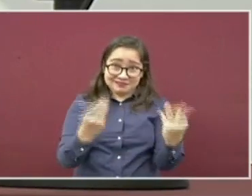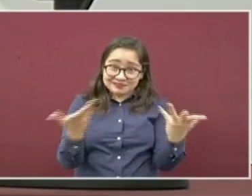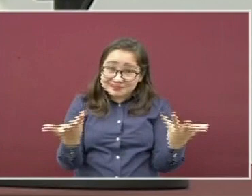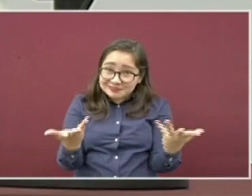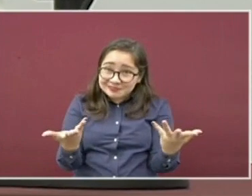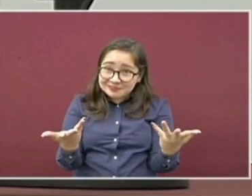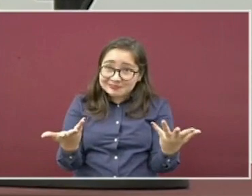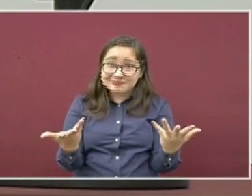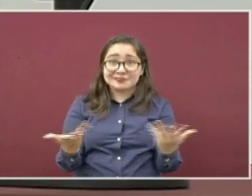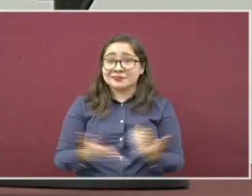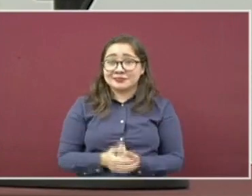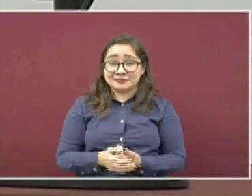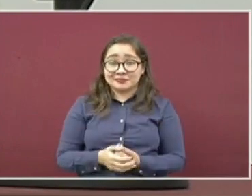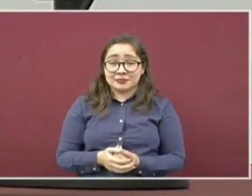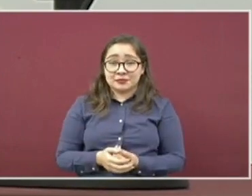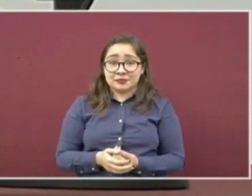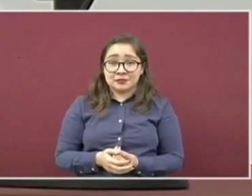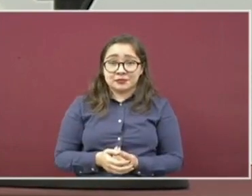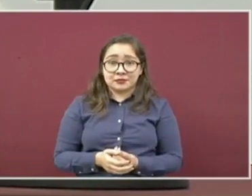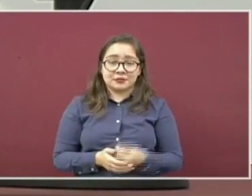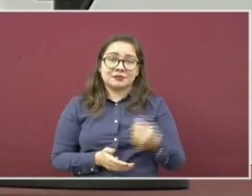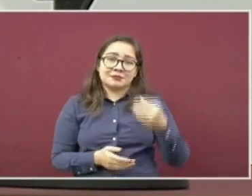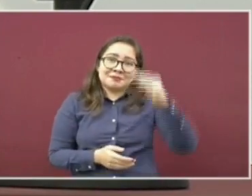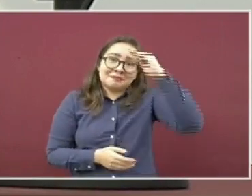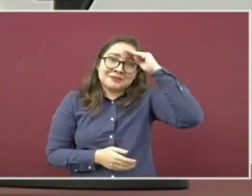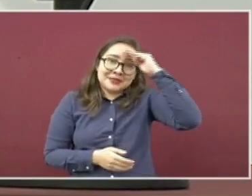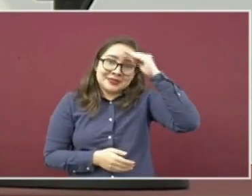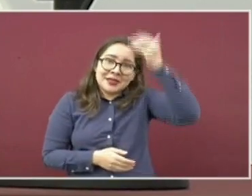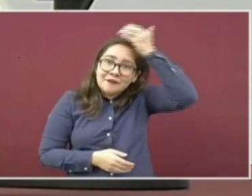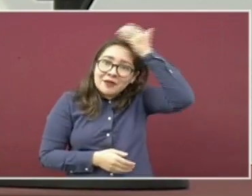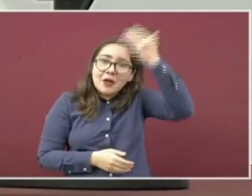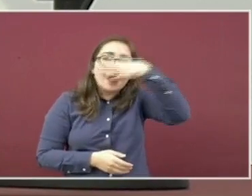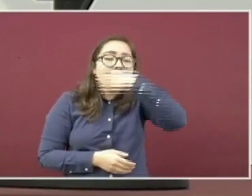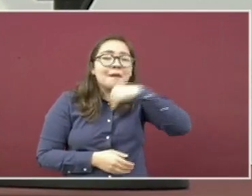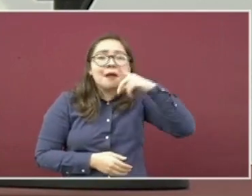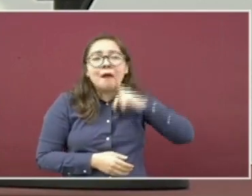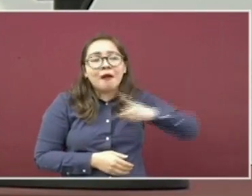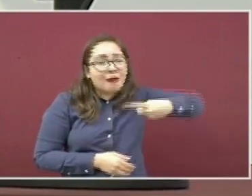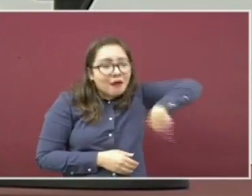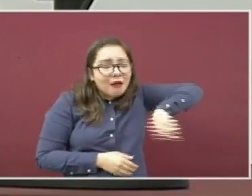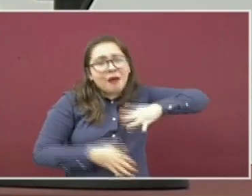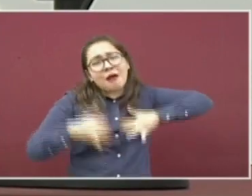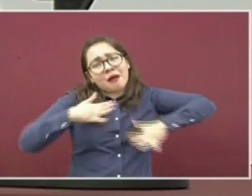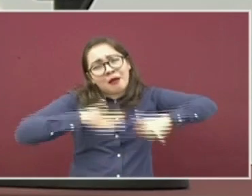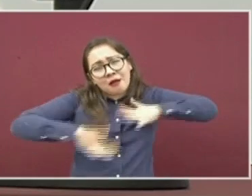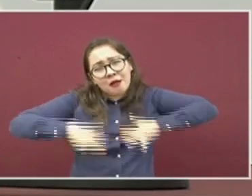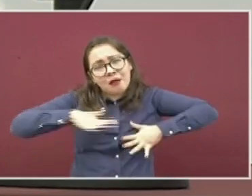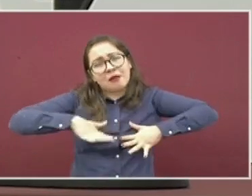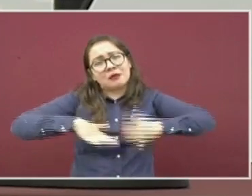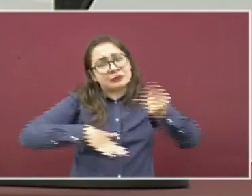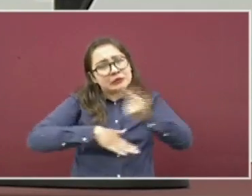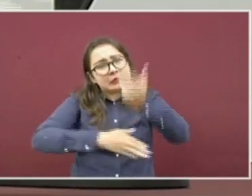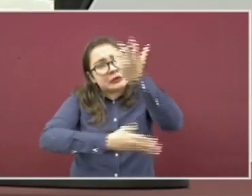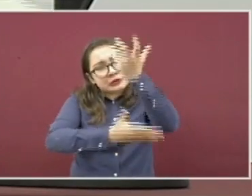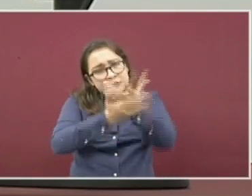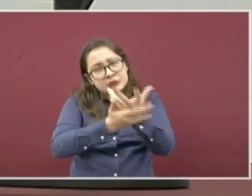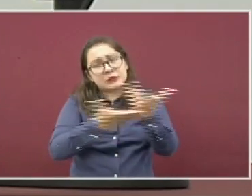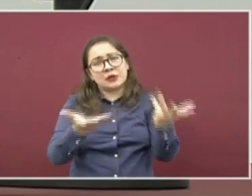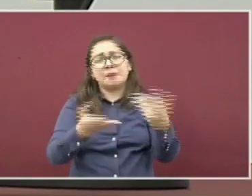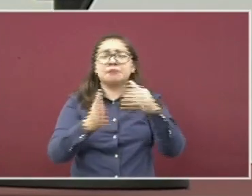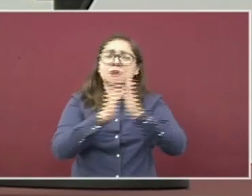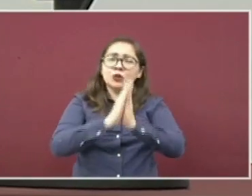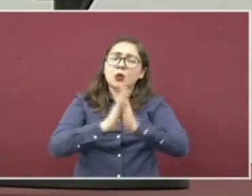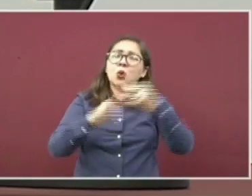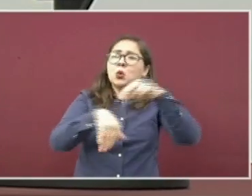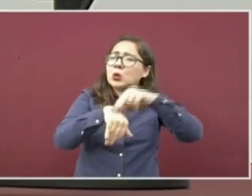trabajadores de la salud tengan más tiempo de descanso, así como que nuestras unidades médicas no se vean